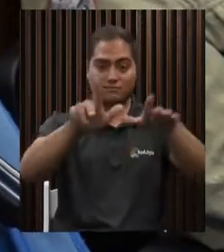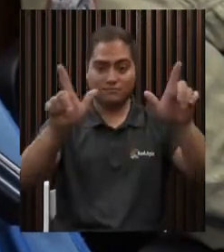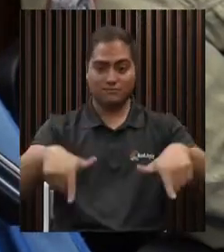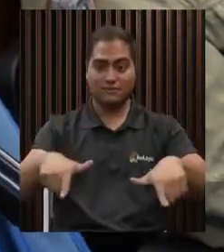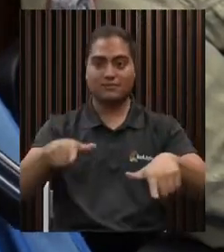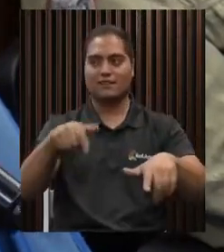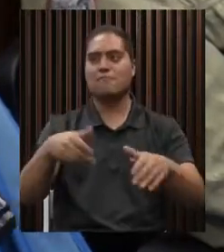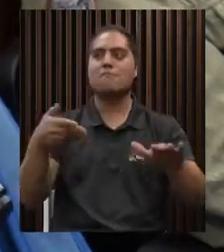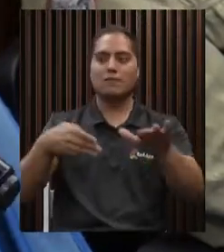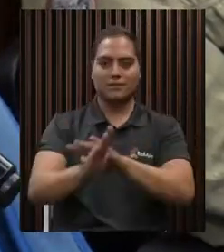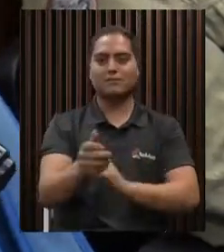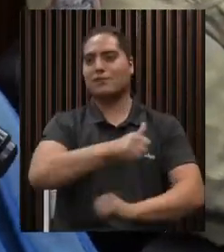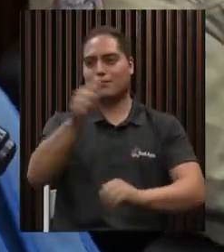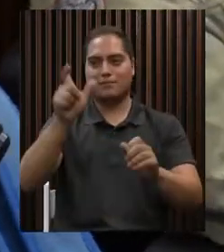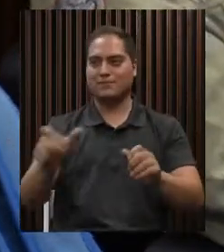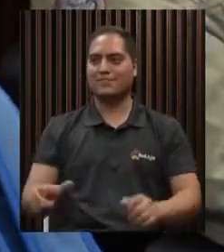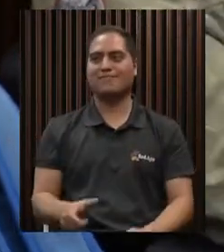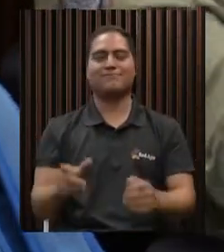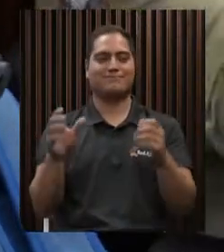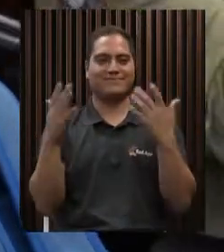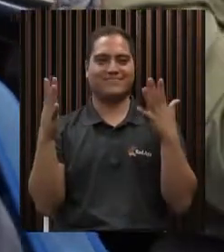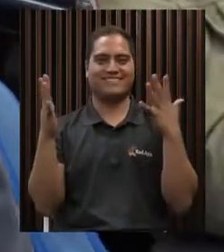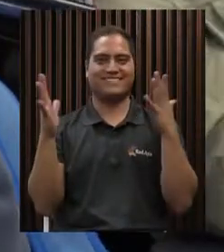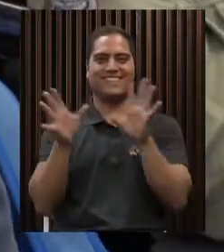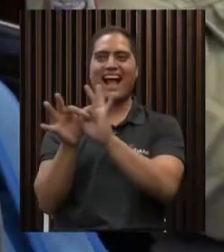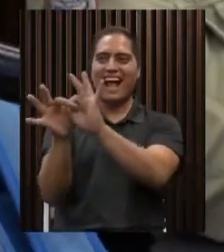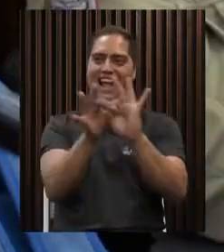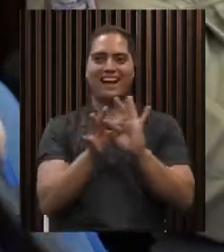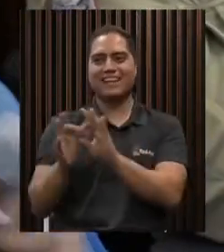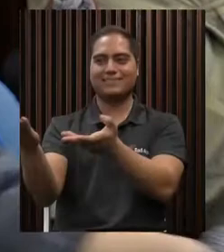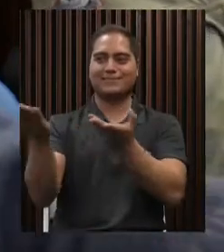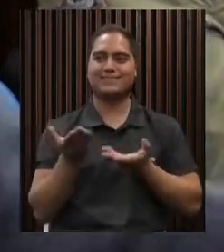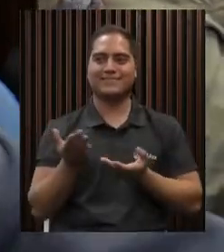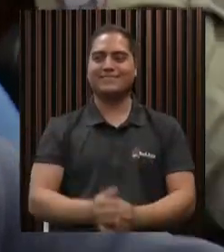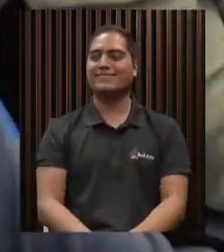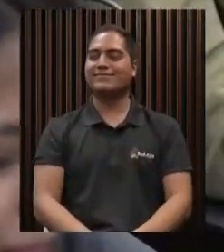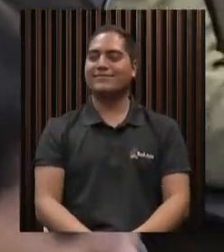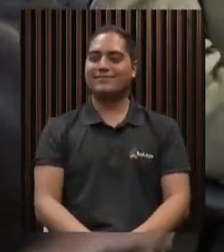todos y todas. Eso. Así que gracias por la invitación.